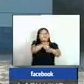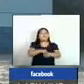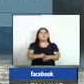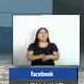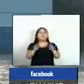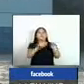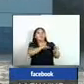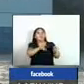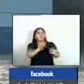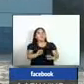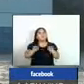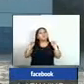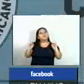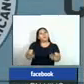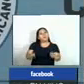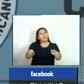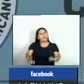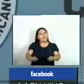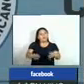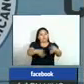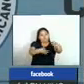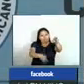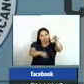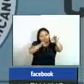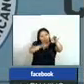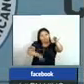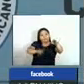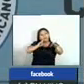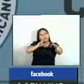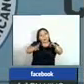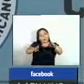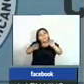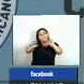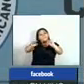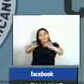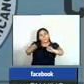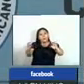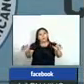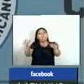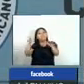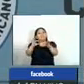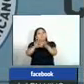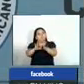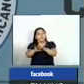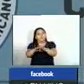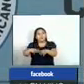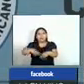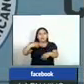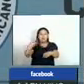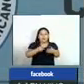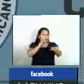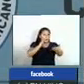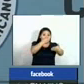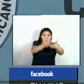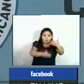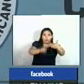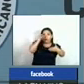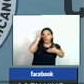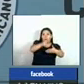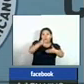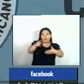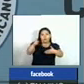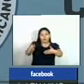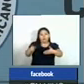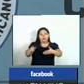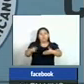que permita que las resoluciones que ese organismo emita sean vinculantes es decir, que sean de obligatorio cumplimiento y